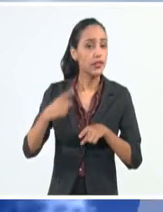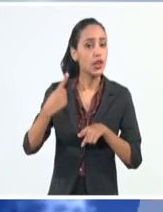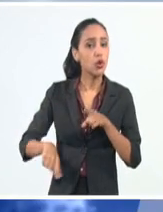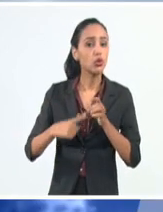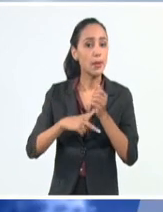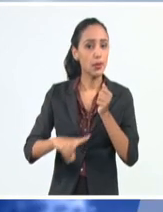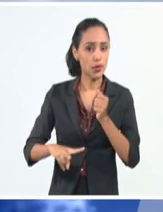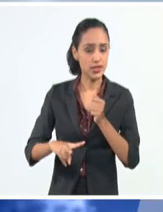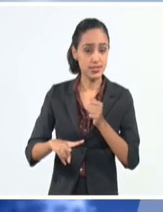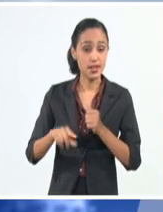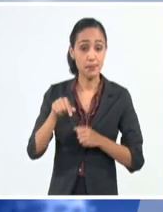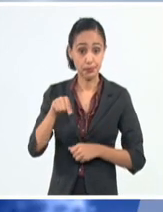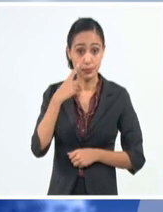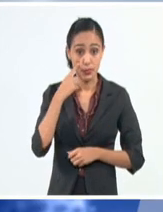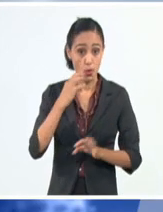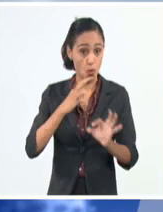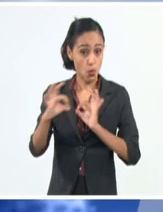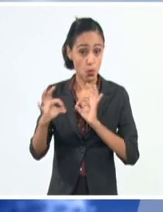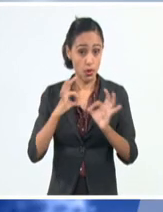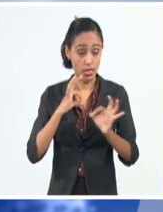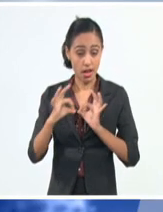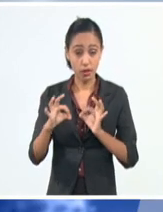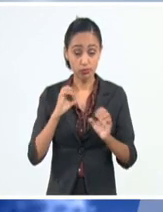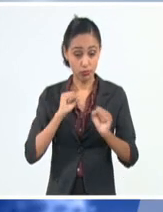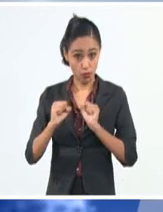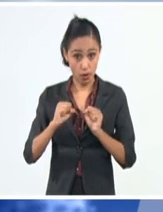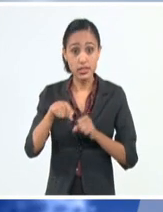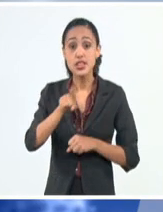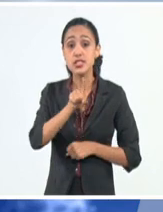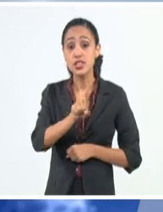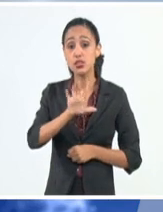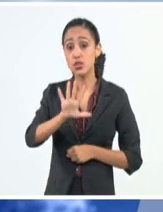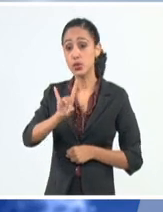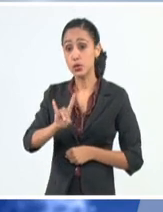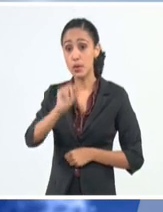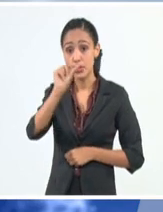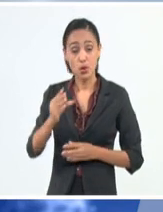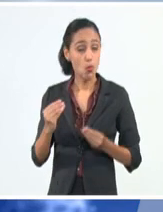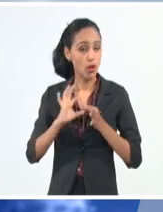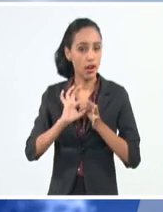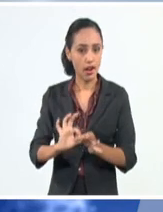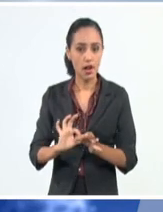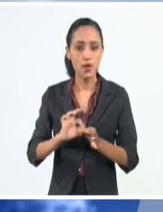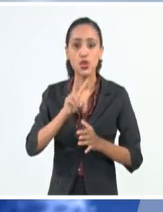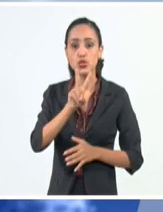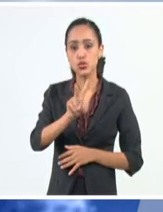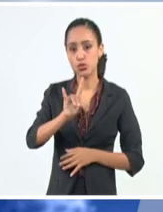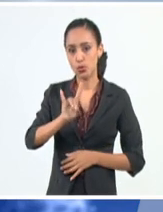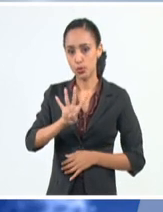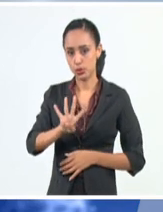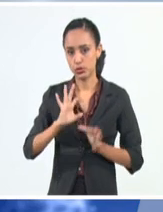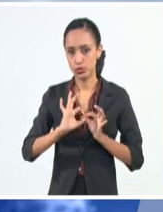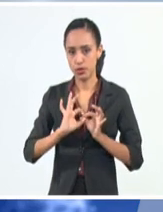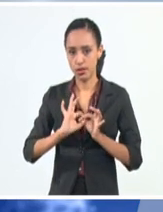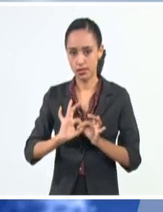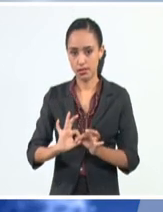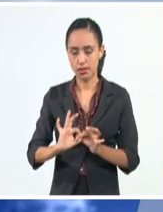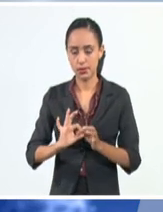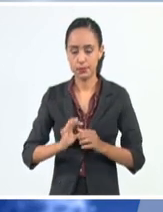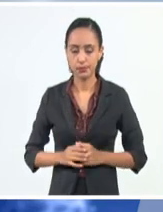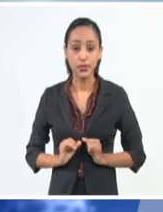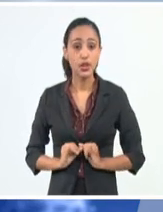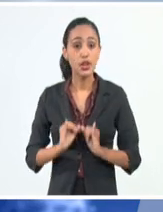En cuidados intensivos permanecen 159 pacientes críticos y 294 graves. Se